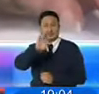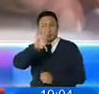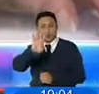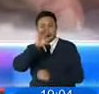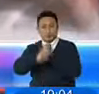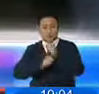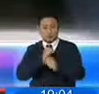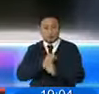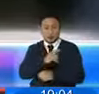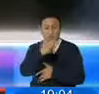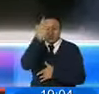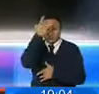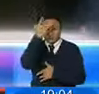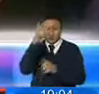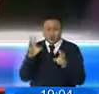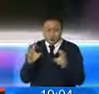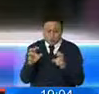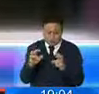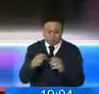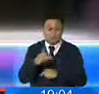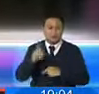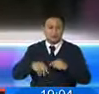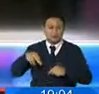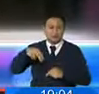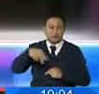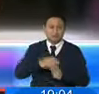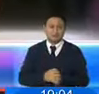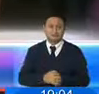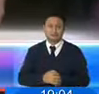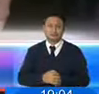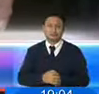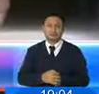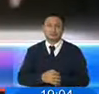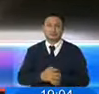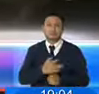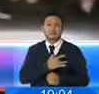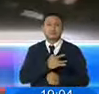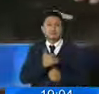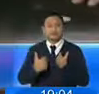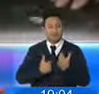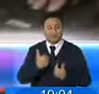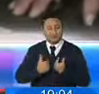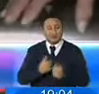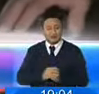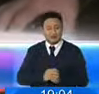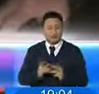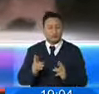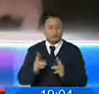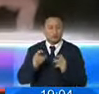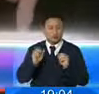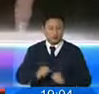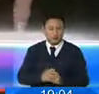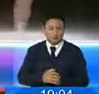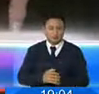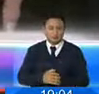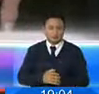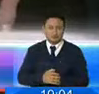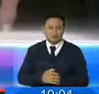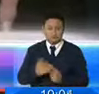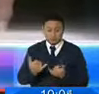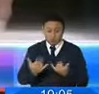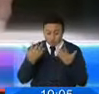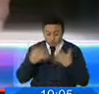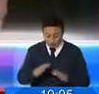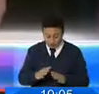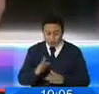edad, la artritis le impide caminar. Yo me siento bastante contenta, espero pues que al término de esto haya